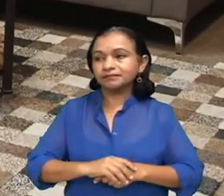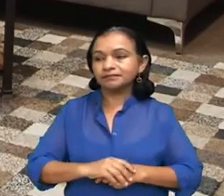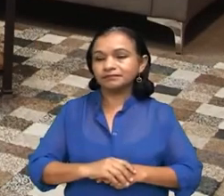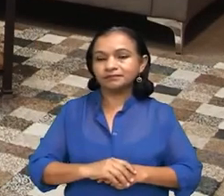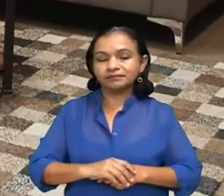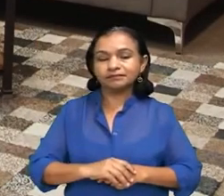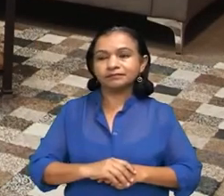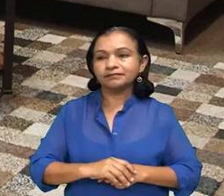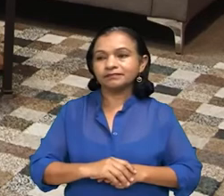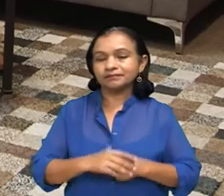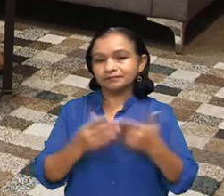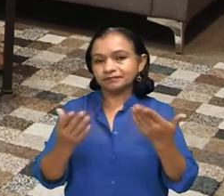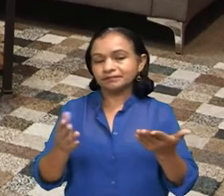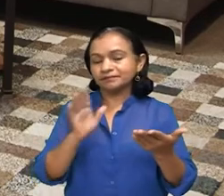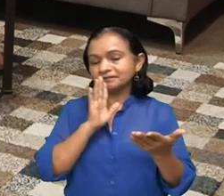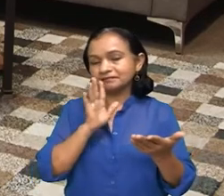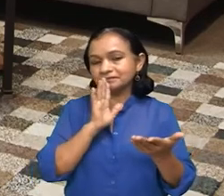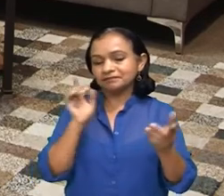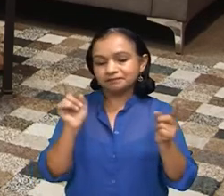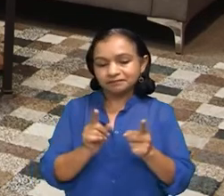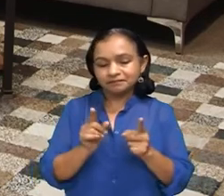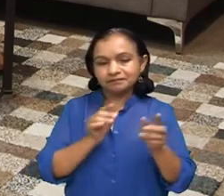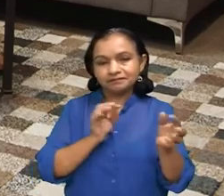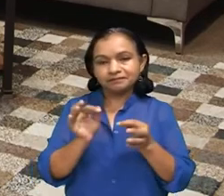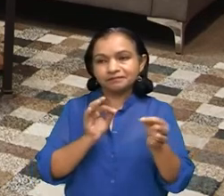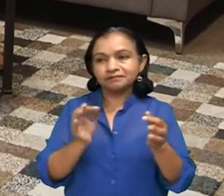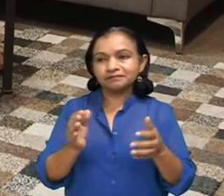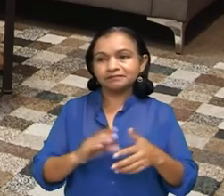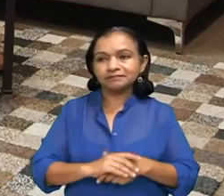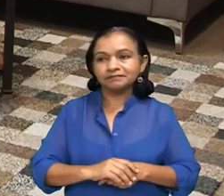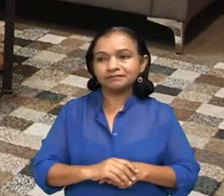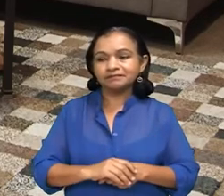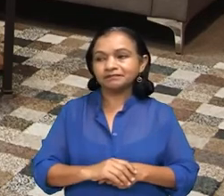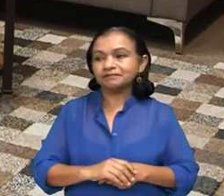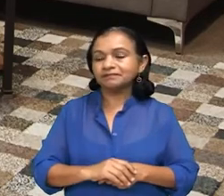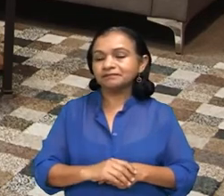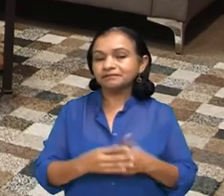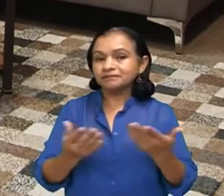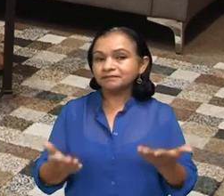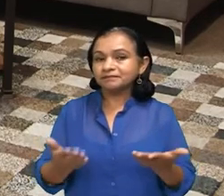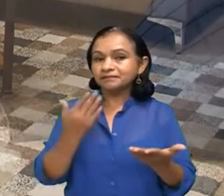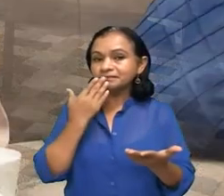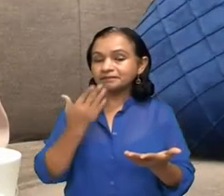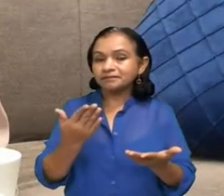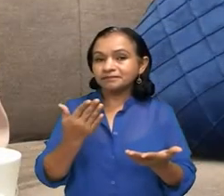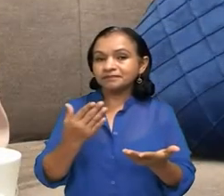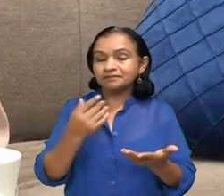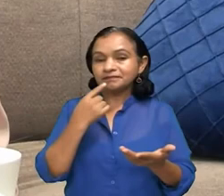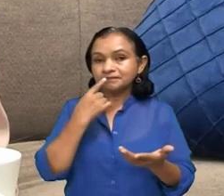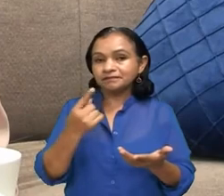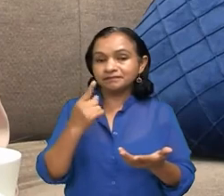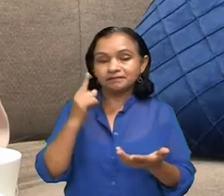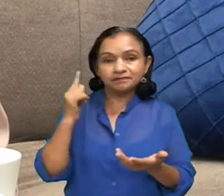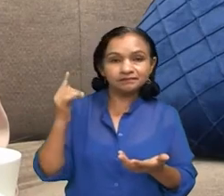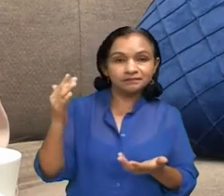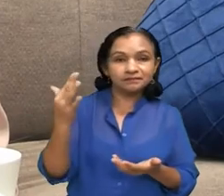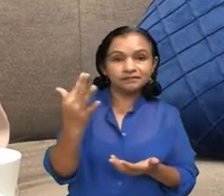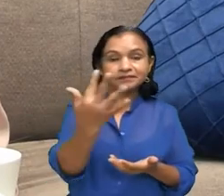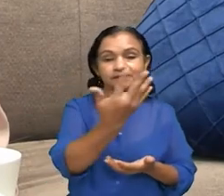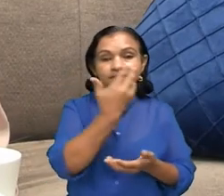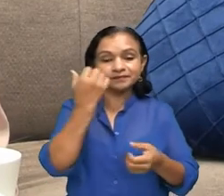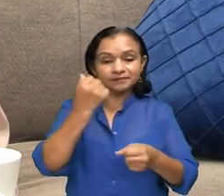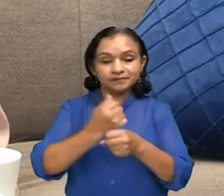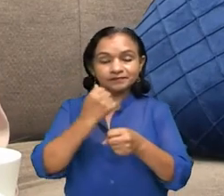Es un reto bastante grande, sin embargo, un espacio para conversar sobre el tema en un minuto. Bueno, yo diría toda la parte